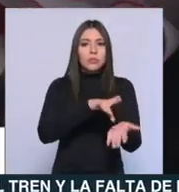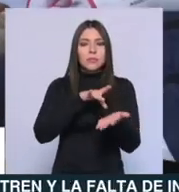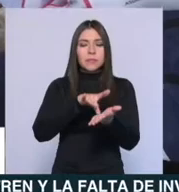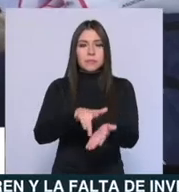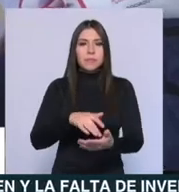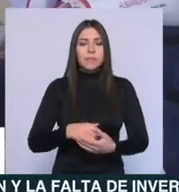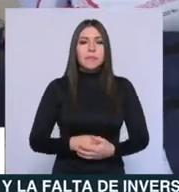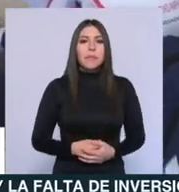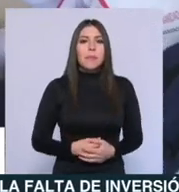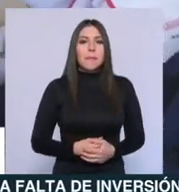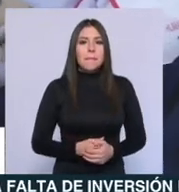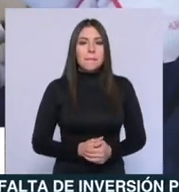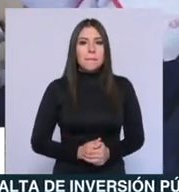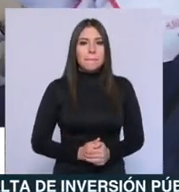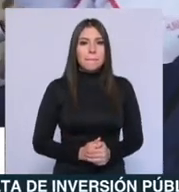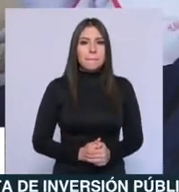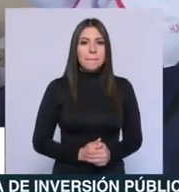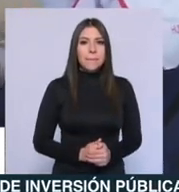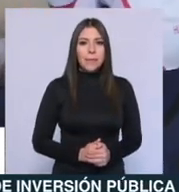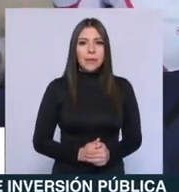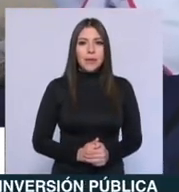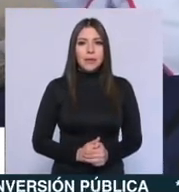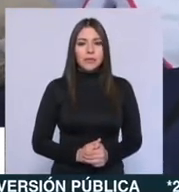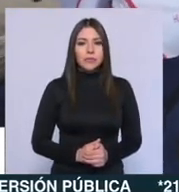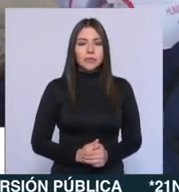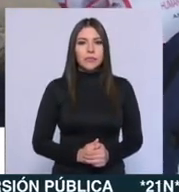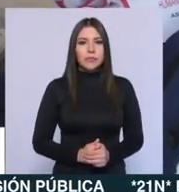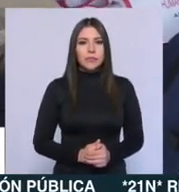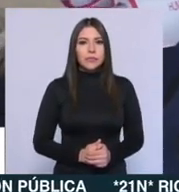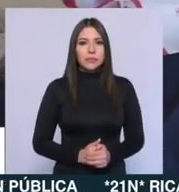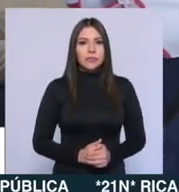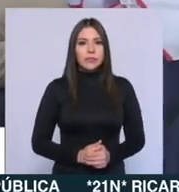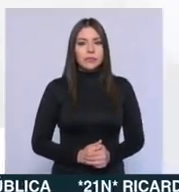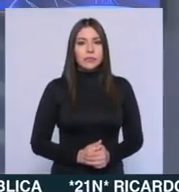Arias, Saray Mariscal, 21 Noticias. Necesito saber si el edificio tiene elevador.